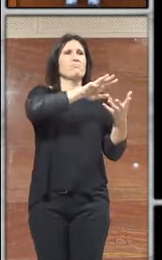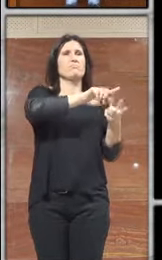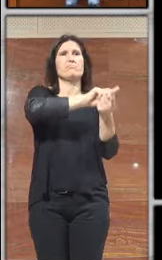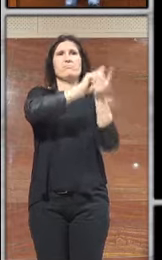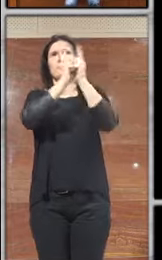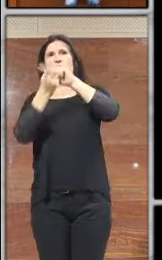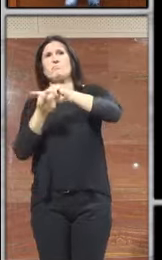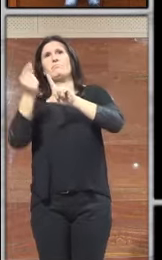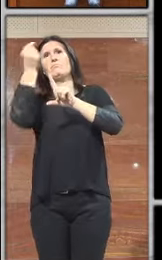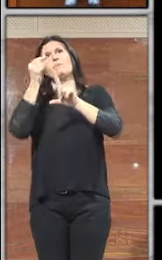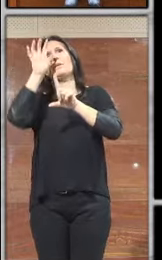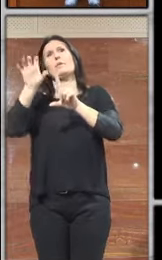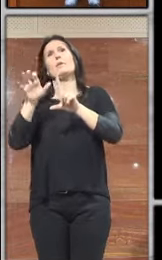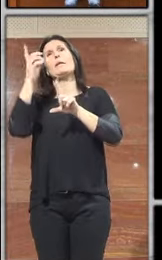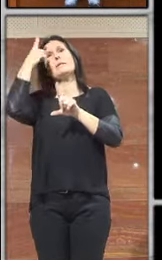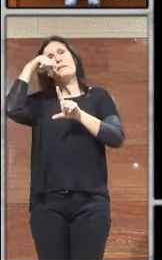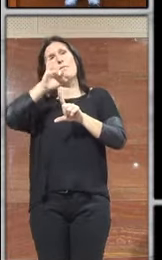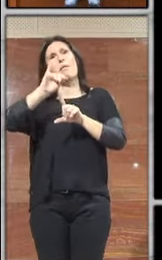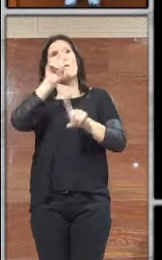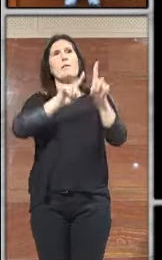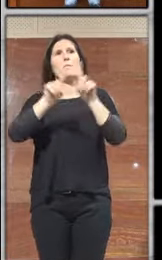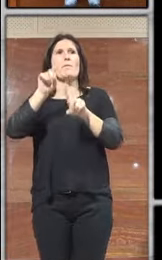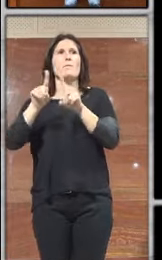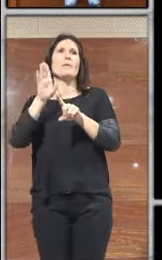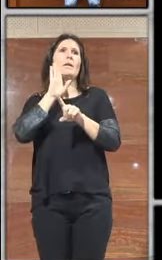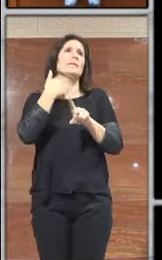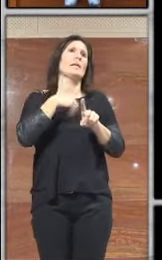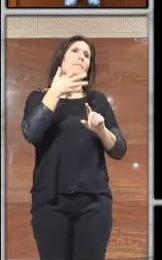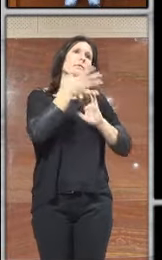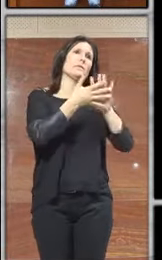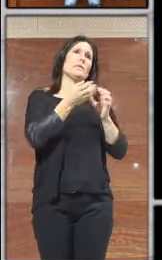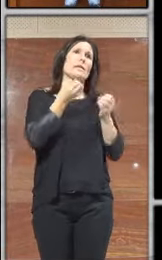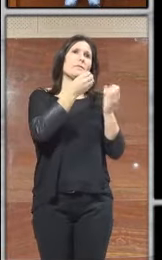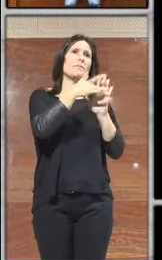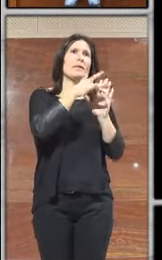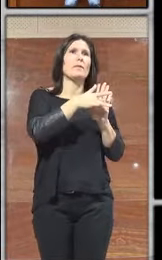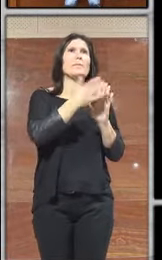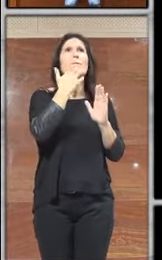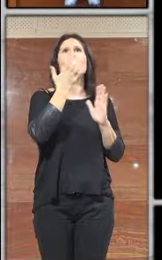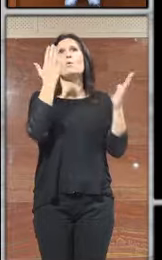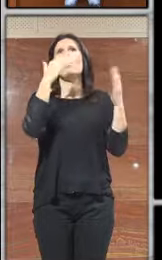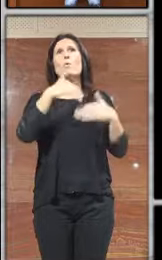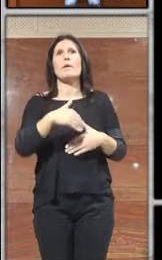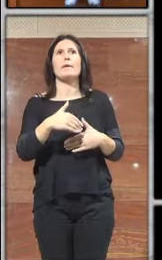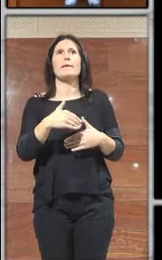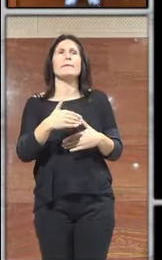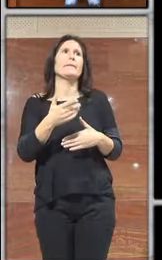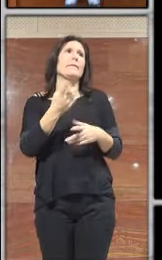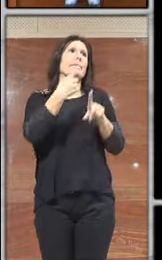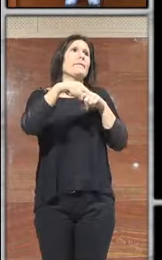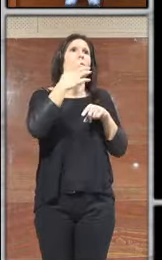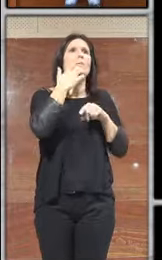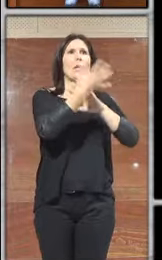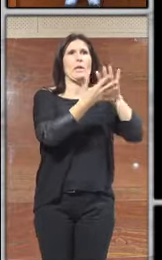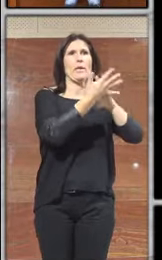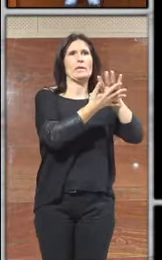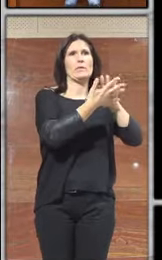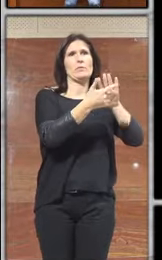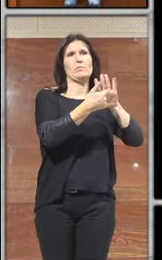Sabemos que contamos con la dificultad previa que hemos analizado al principio, y es que no hay, pues no es lo mismo la lengua de signos,